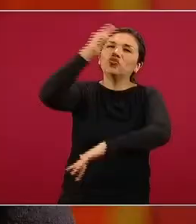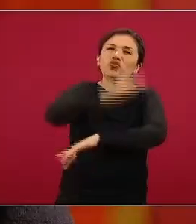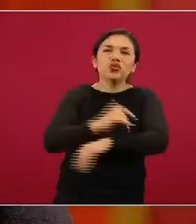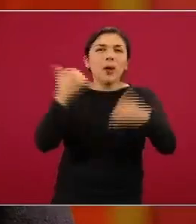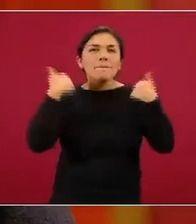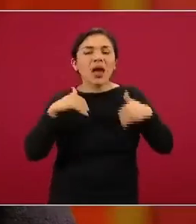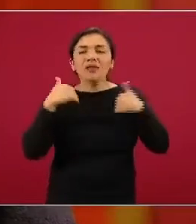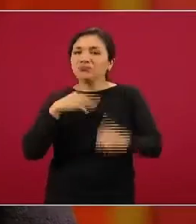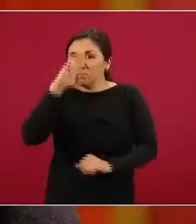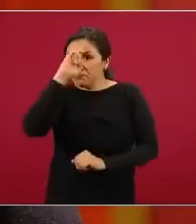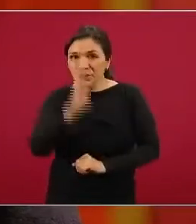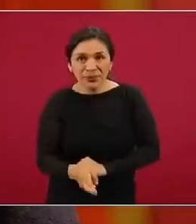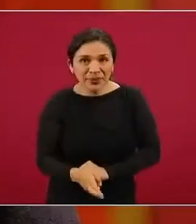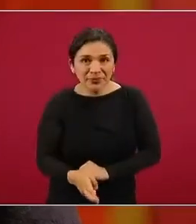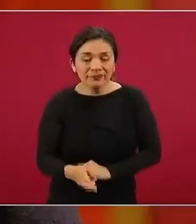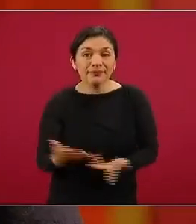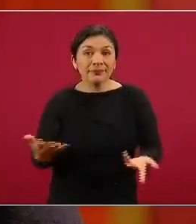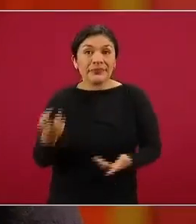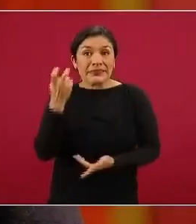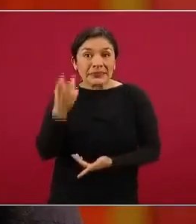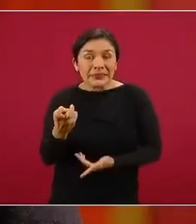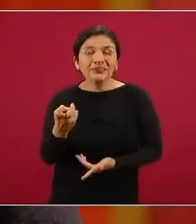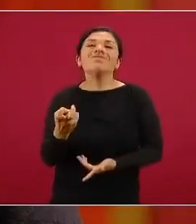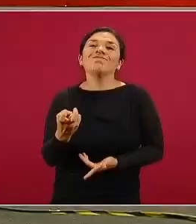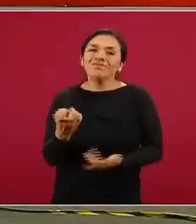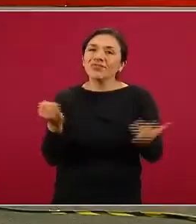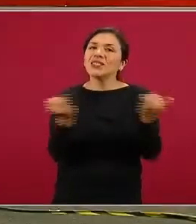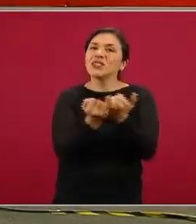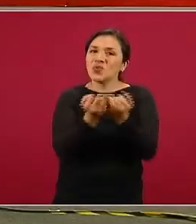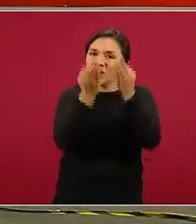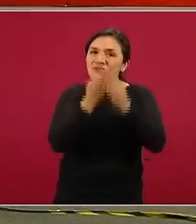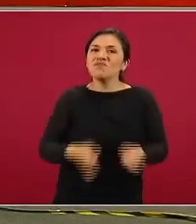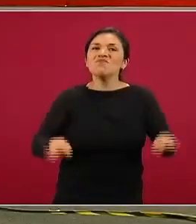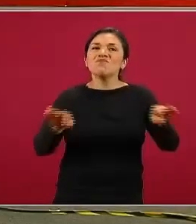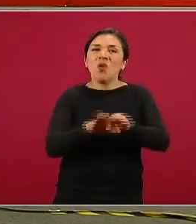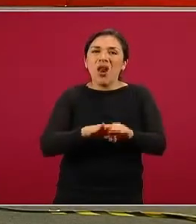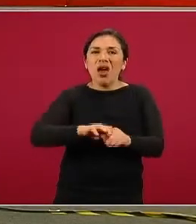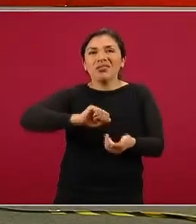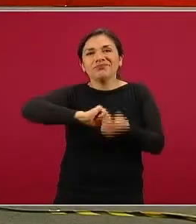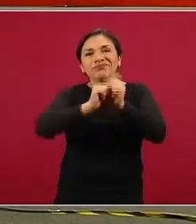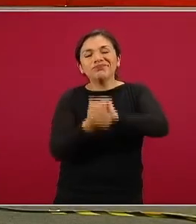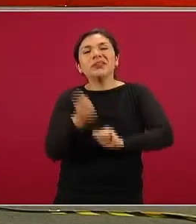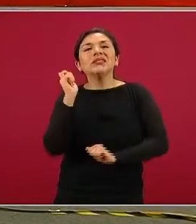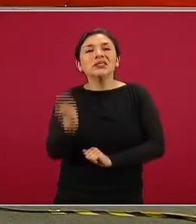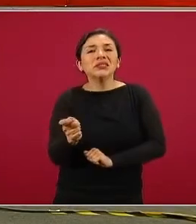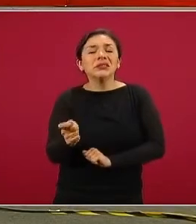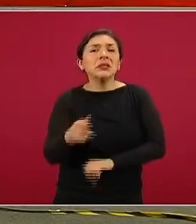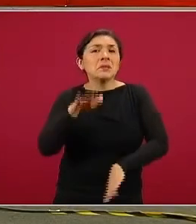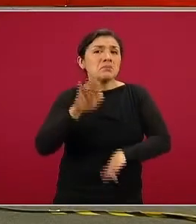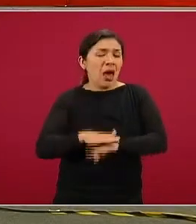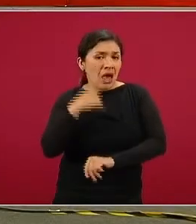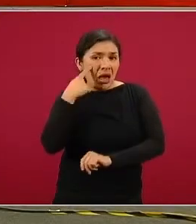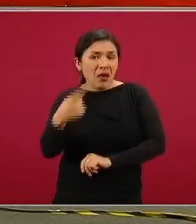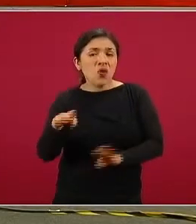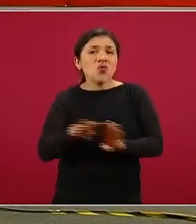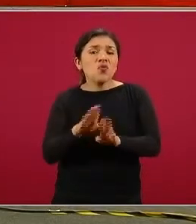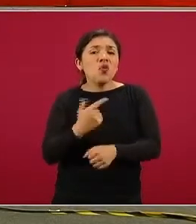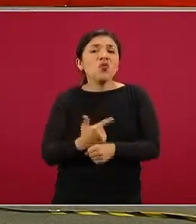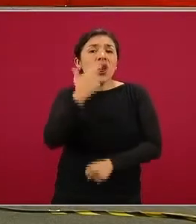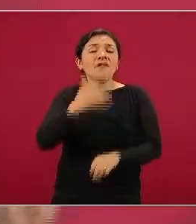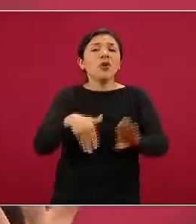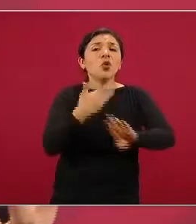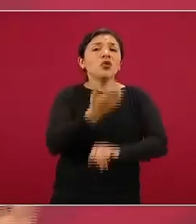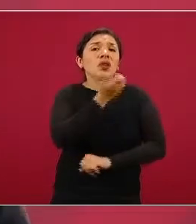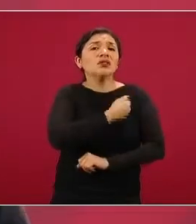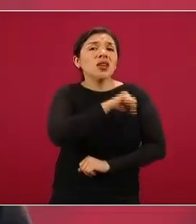exploración. Y eso tiene consecuencias también muy importantes que en última instancia afectan la salud